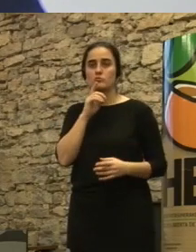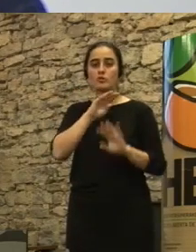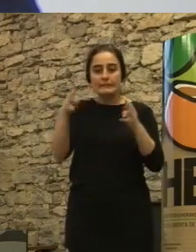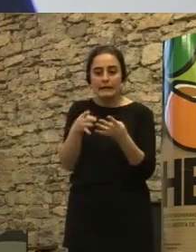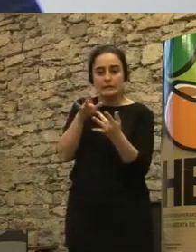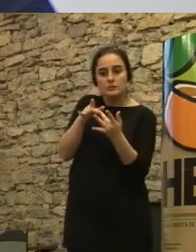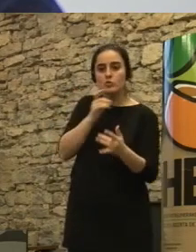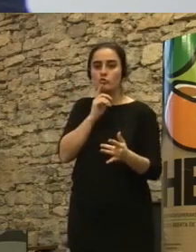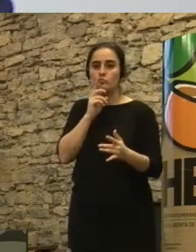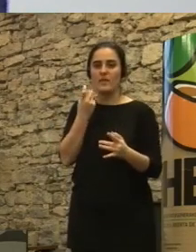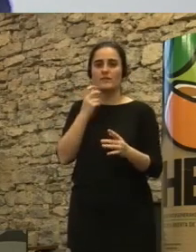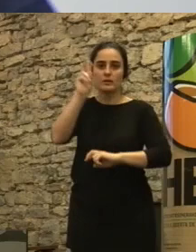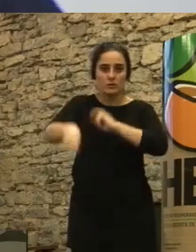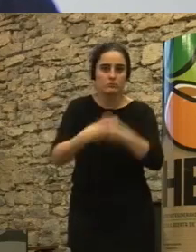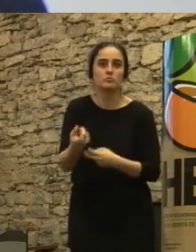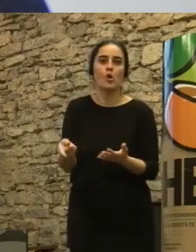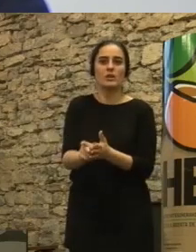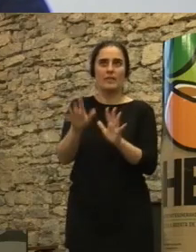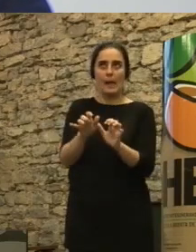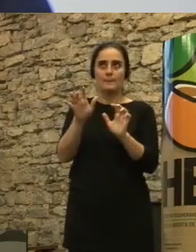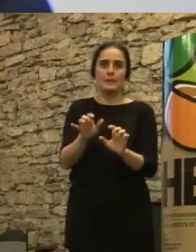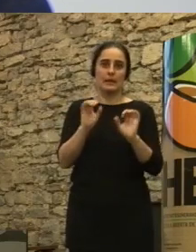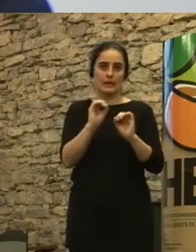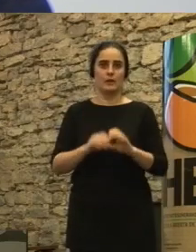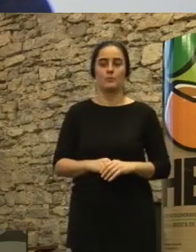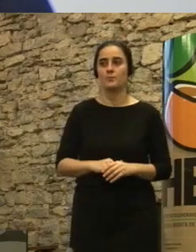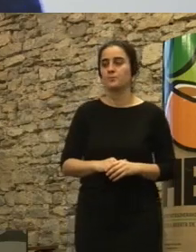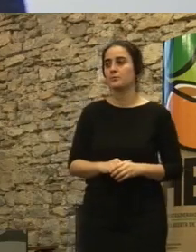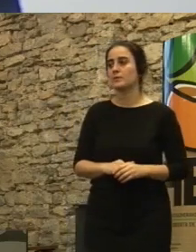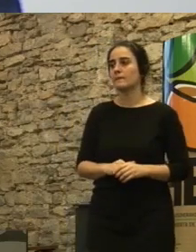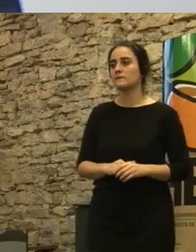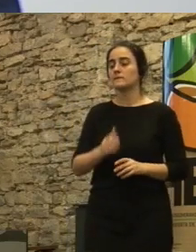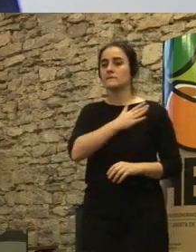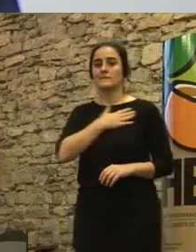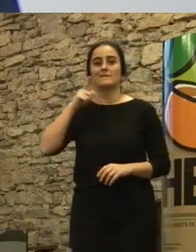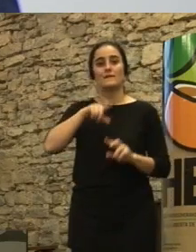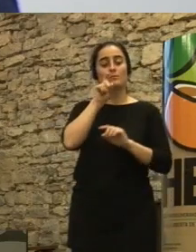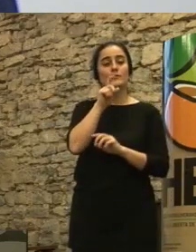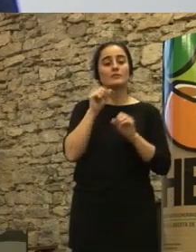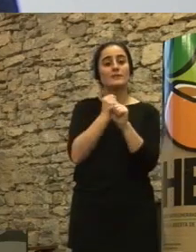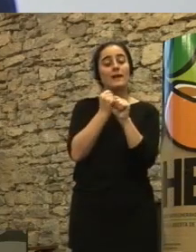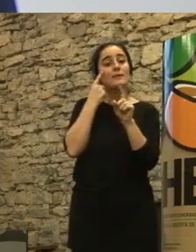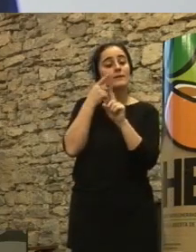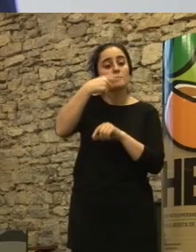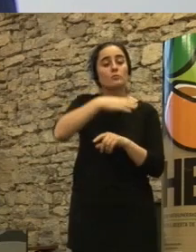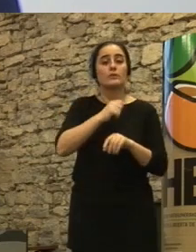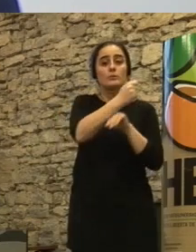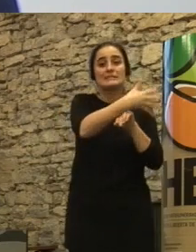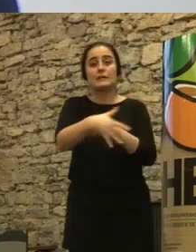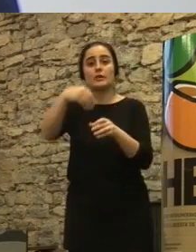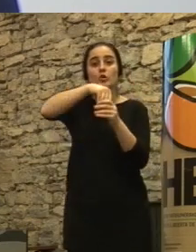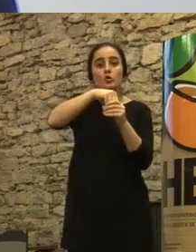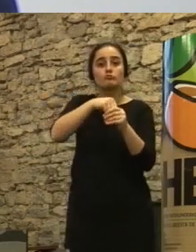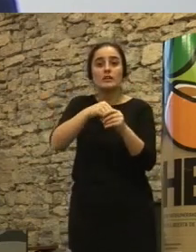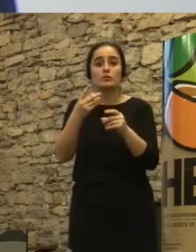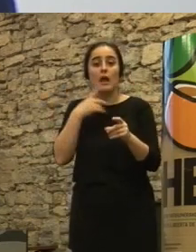Internet, tenemos como que reaprender un montón de cosas, ¿no? Queremos trabajar con los profesores para ver si lo pueden ir metiendo de una forma transversal en sus contenidos,